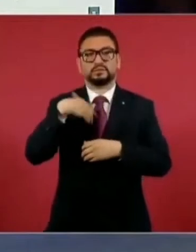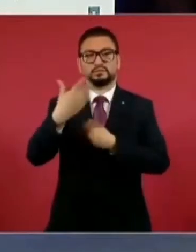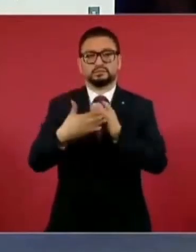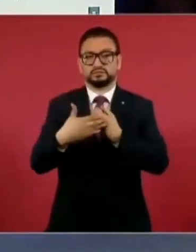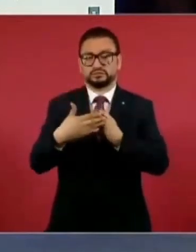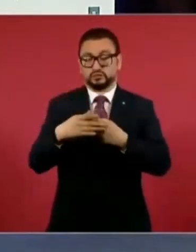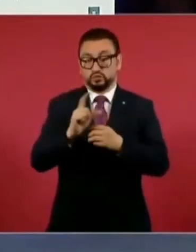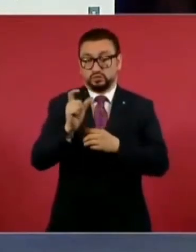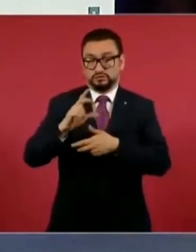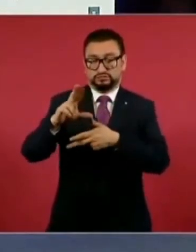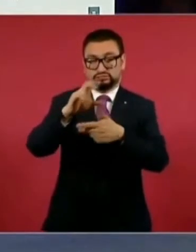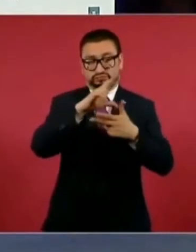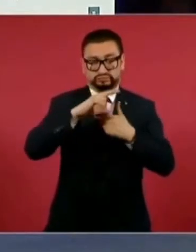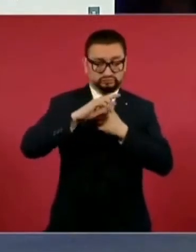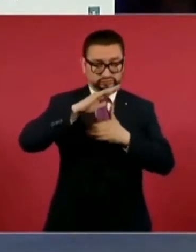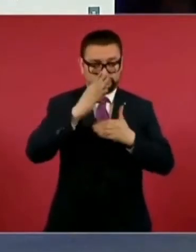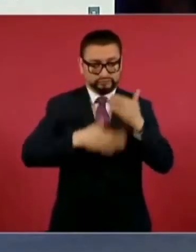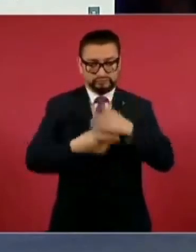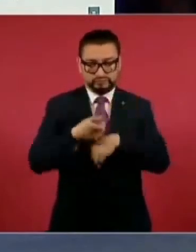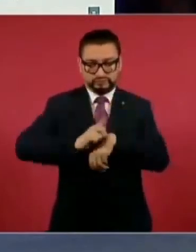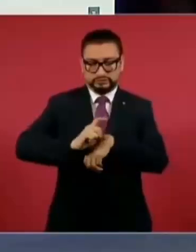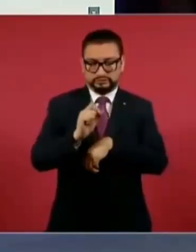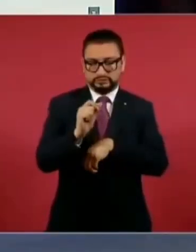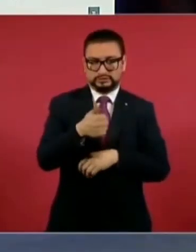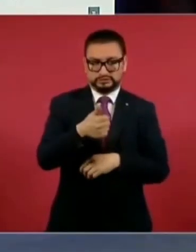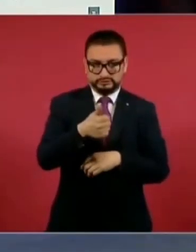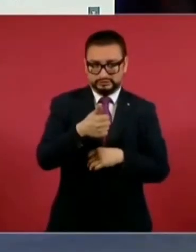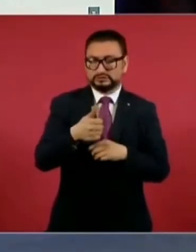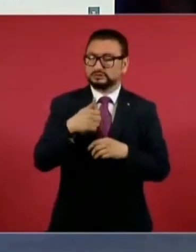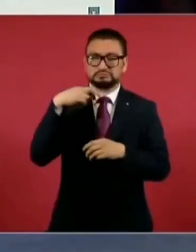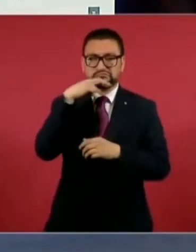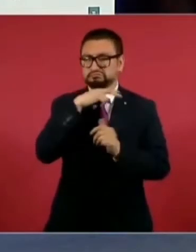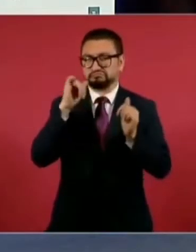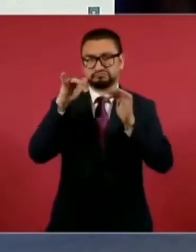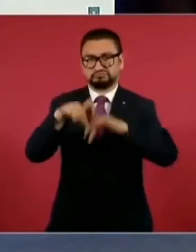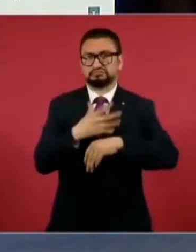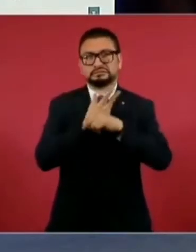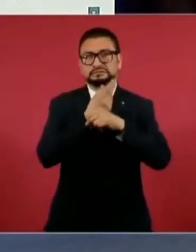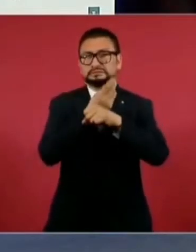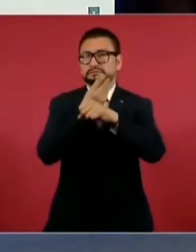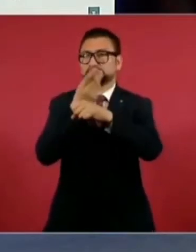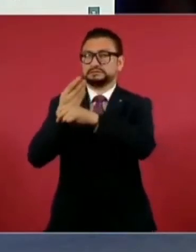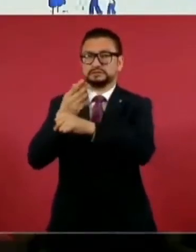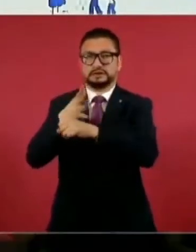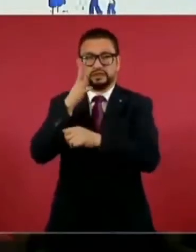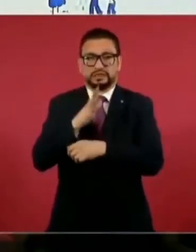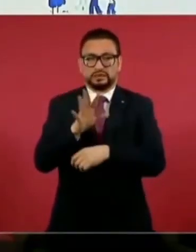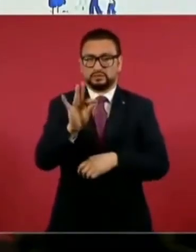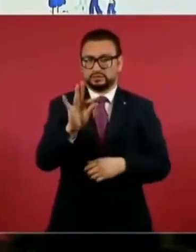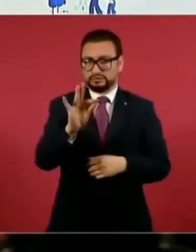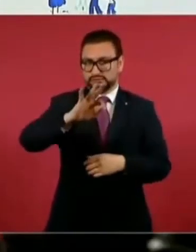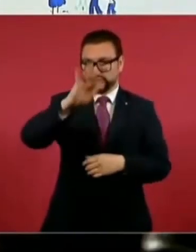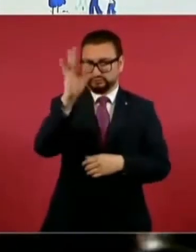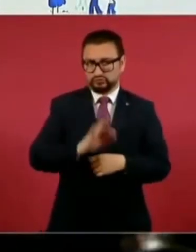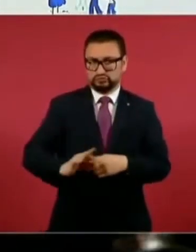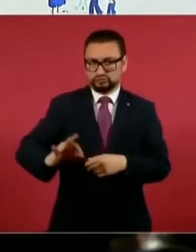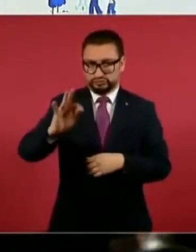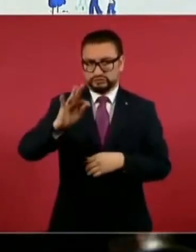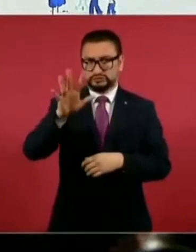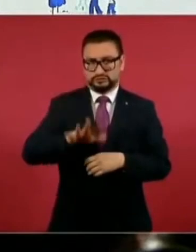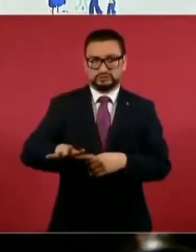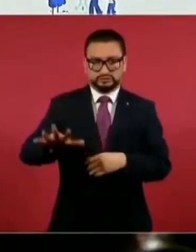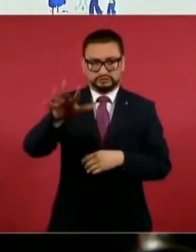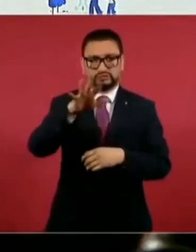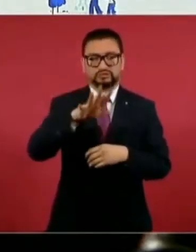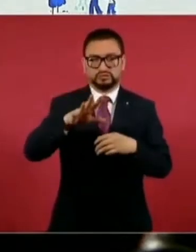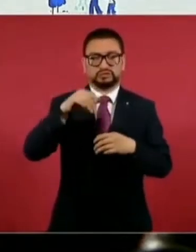de la tormenta, el día 26, estuviéramos restableciendo casi el 40%, toda la Costa Chica, toda